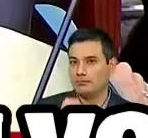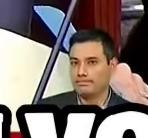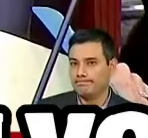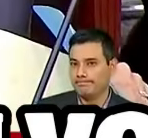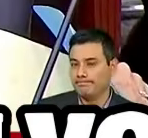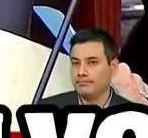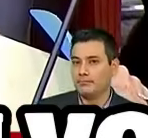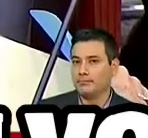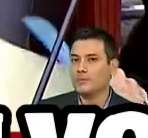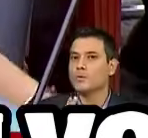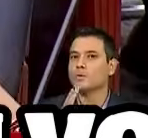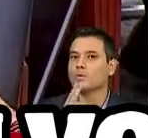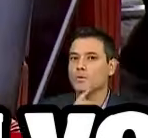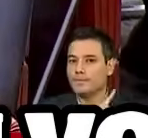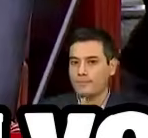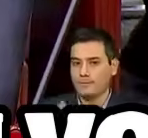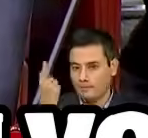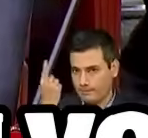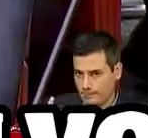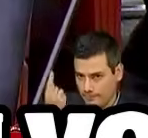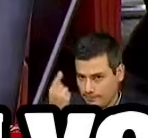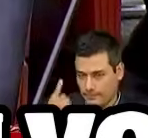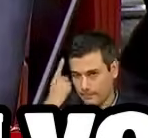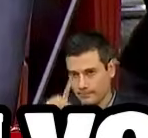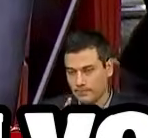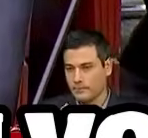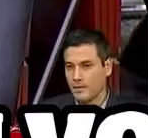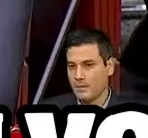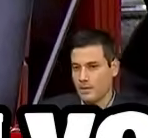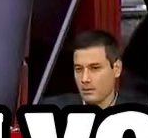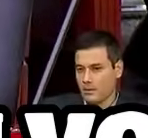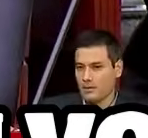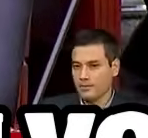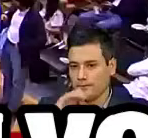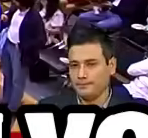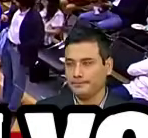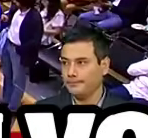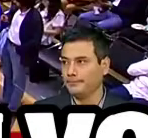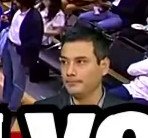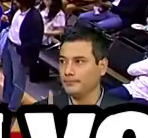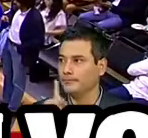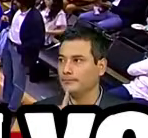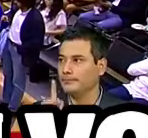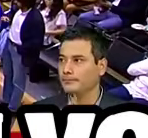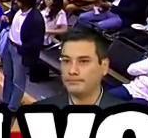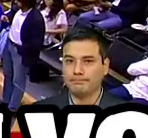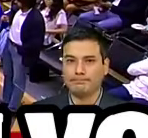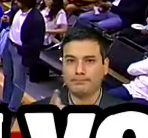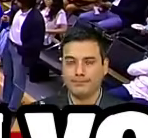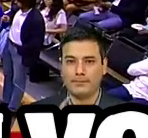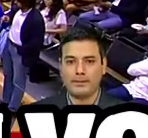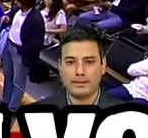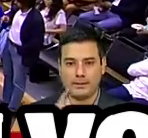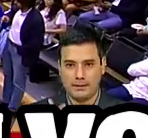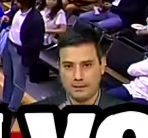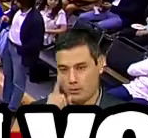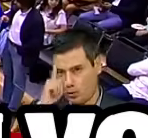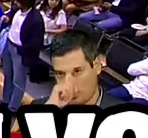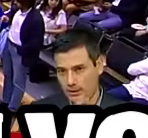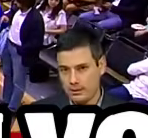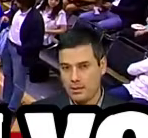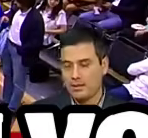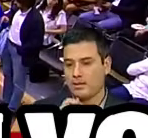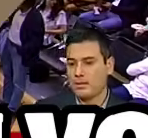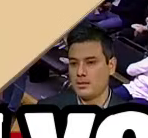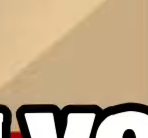uso de los programas sociales con fines electorales. Es cuanto, presidenta. Gracias. Muchísimas gracias, consejera Carla